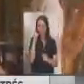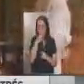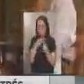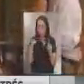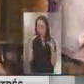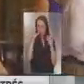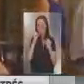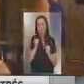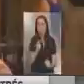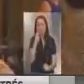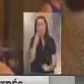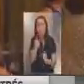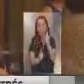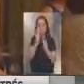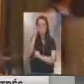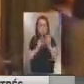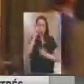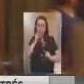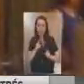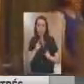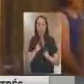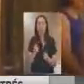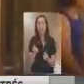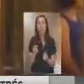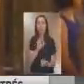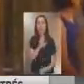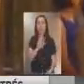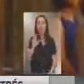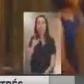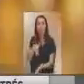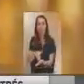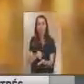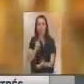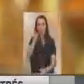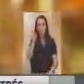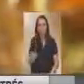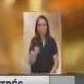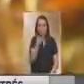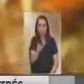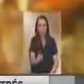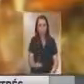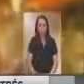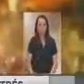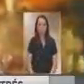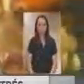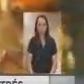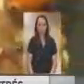la posibilidad de ver los fuegos artificiales, tiene un costo de 99 mil pesos por persona.